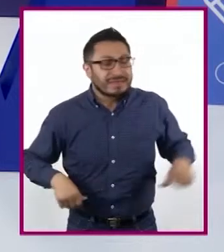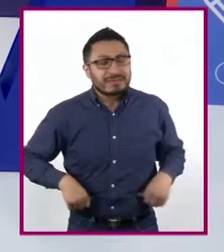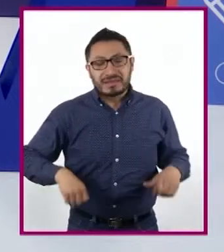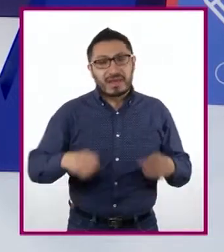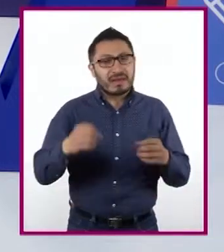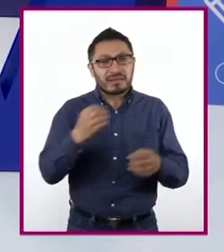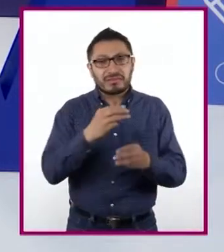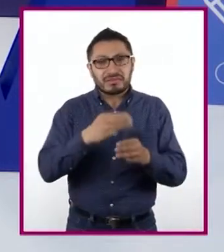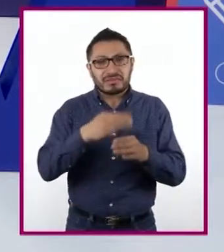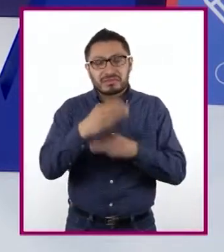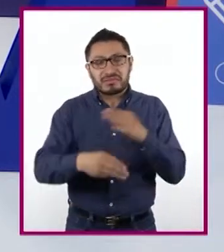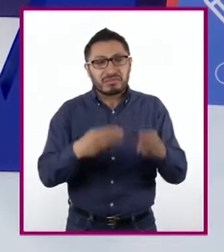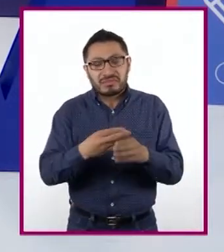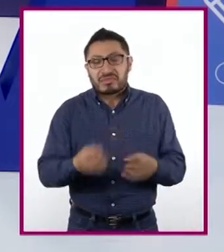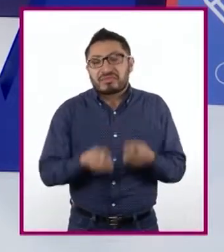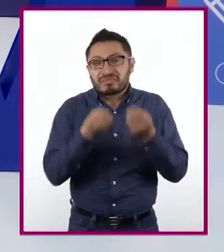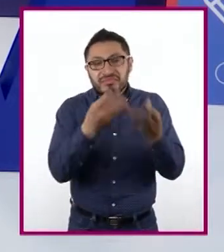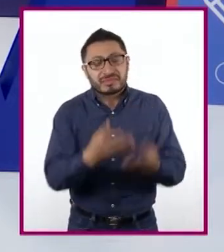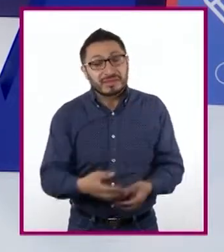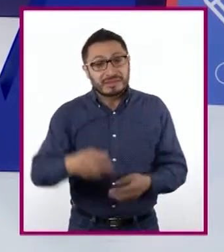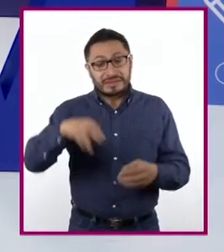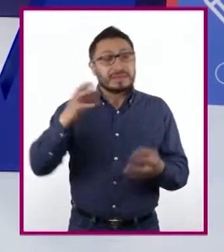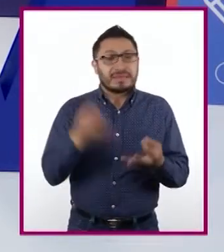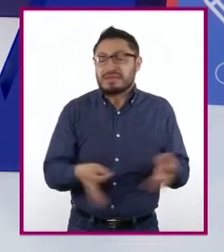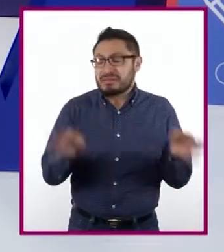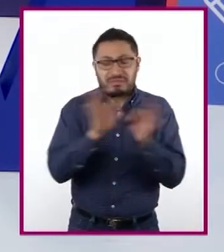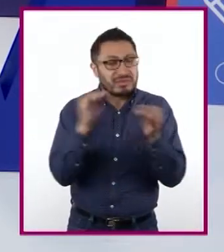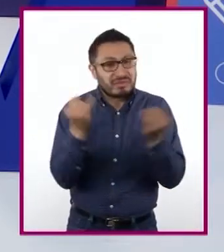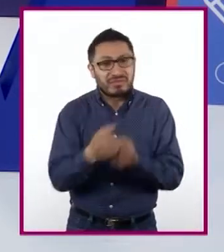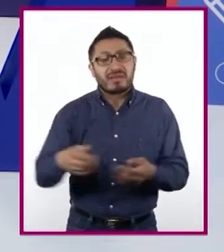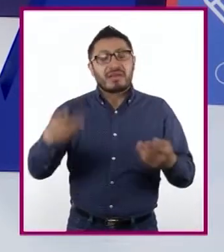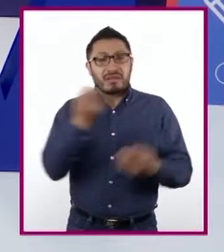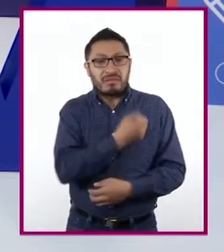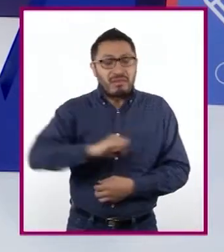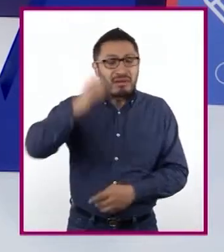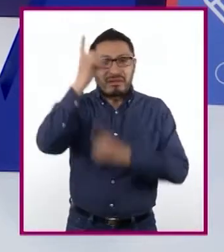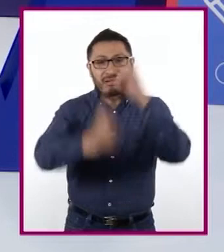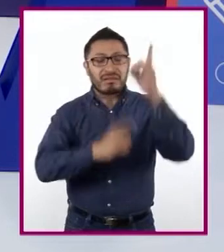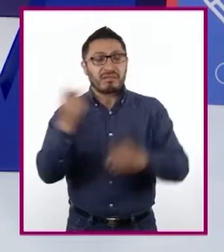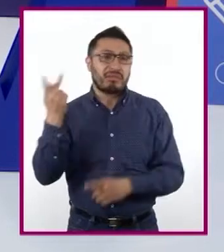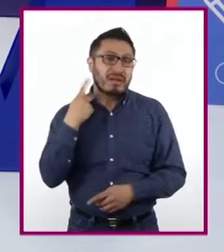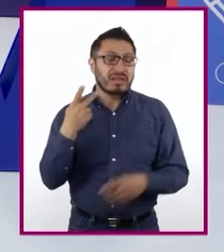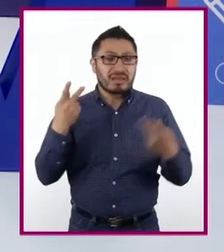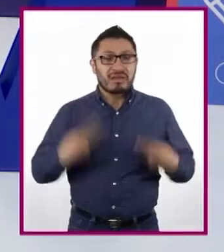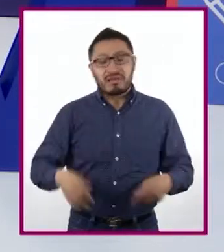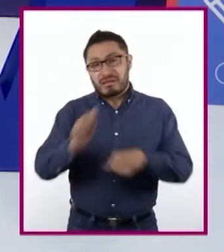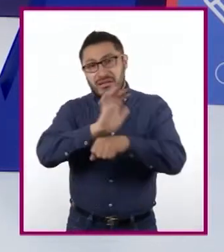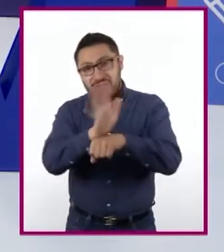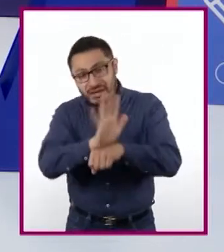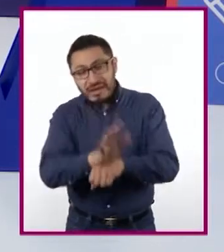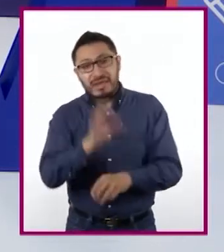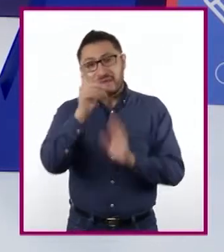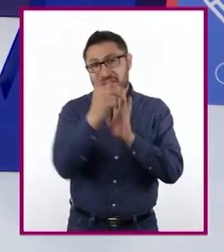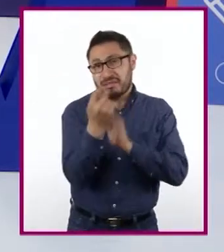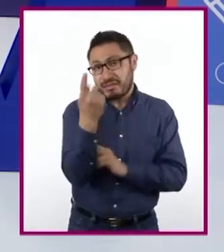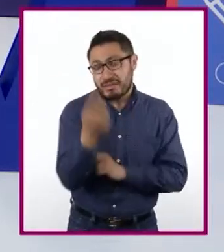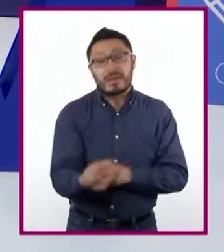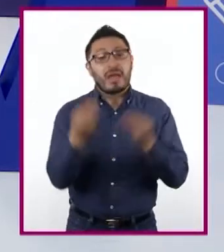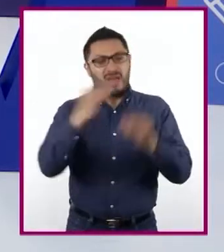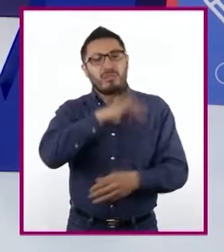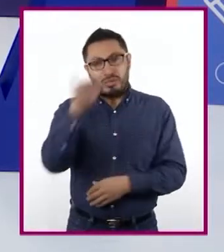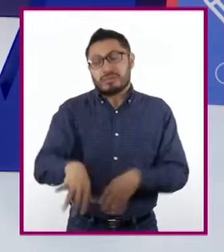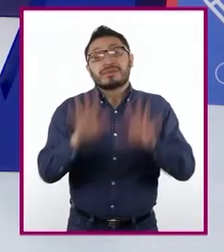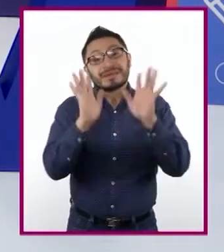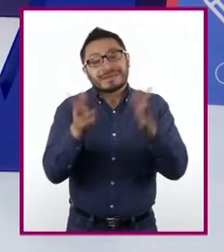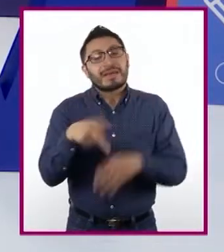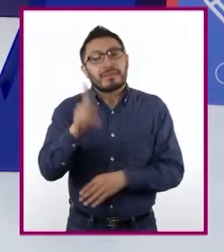algo al mundo, sin olvidar a los deportistas, políticos, personajes del cine o la televisión. Claro que muchos de ellos ya no viven,